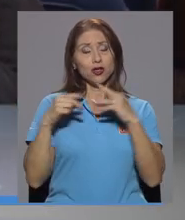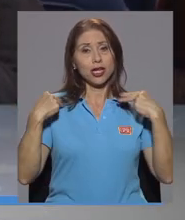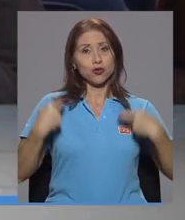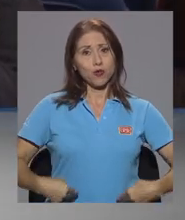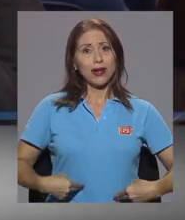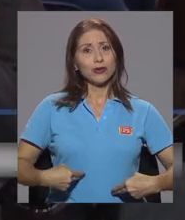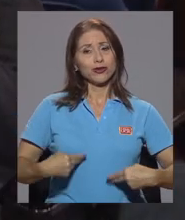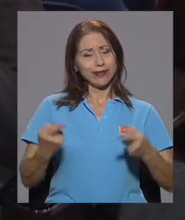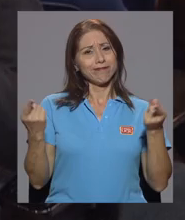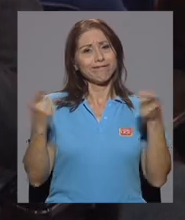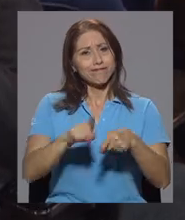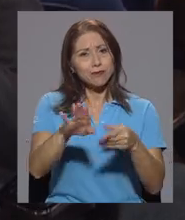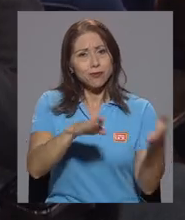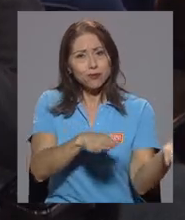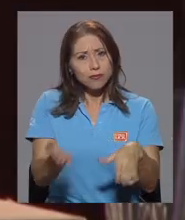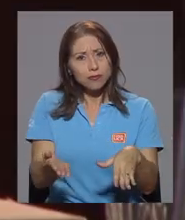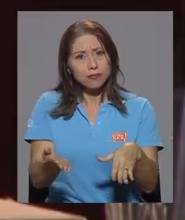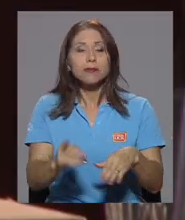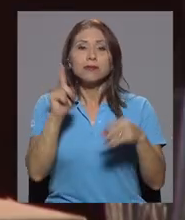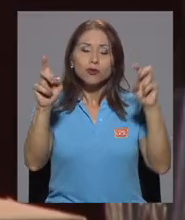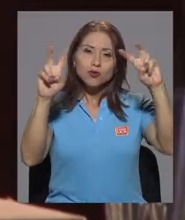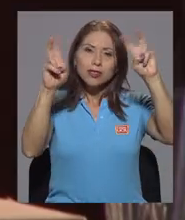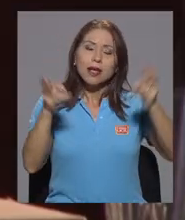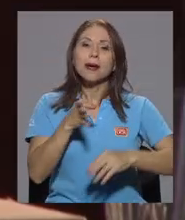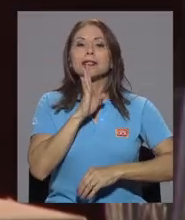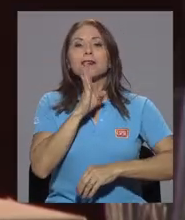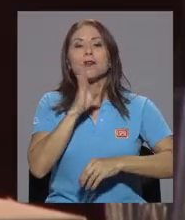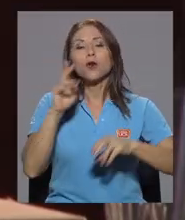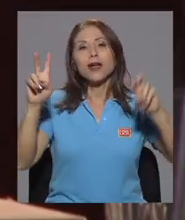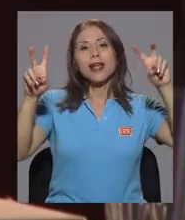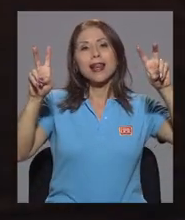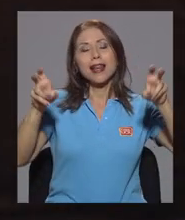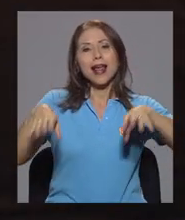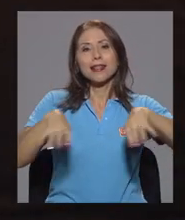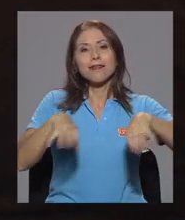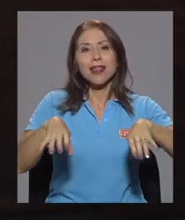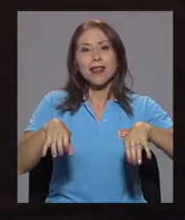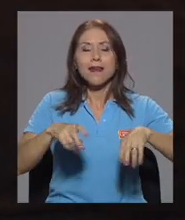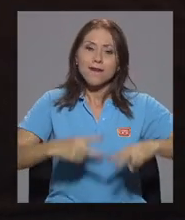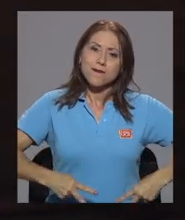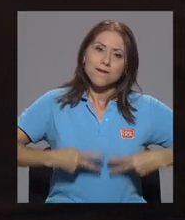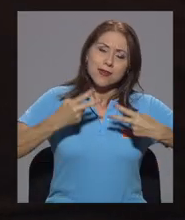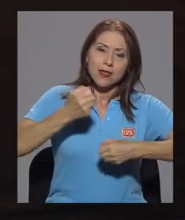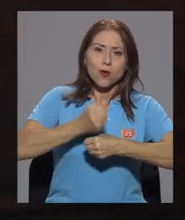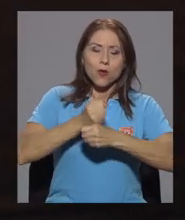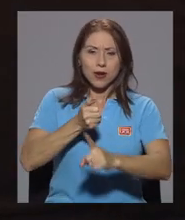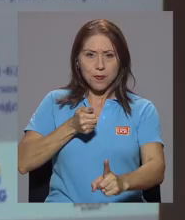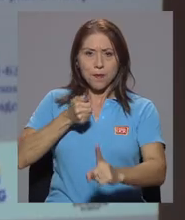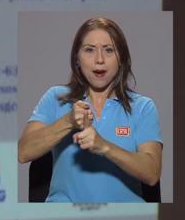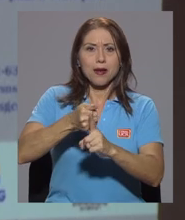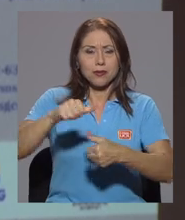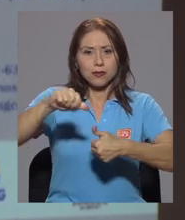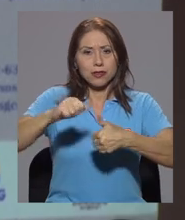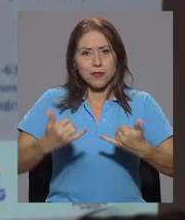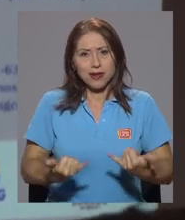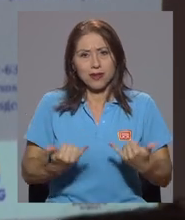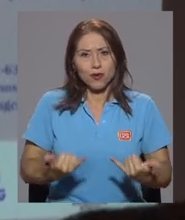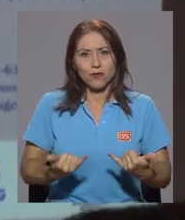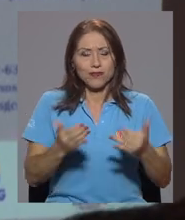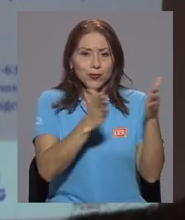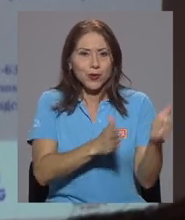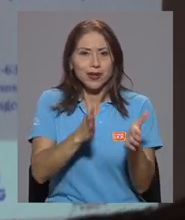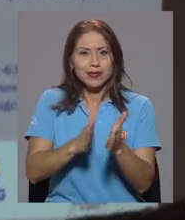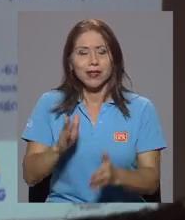fue uno de los temas abarcados en el simposio vida obra y su impacto en la centroamérica de hoy organizado por la uv